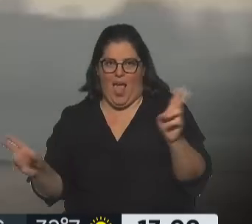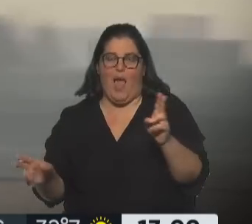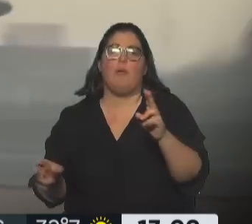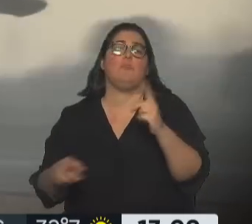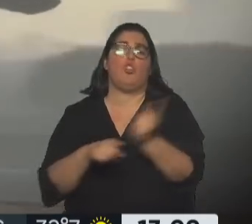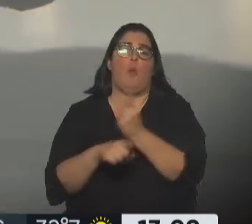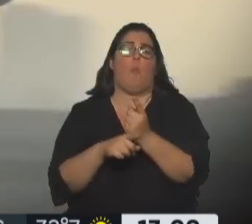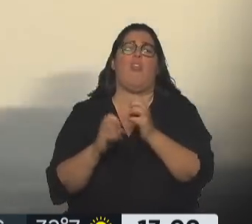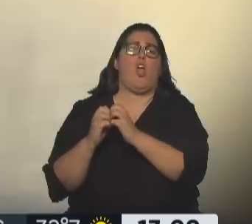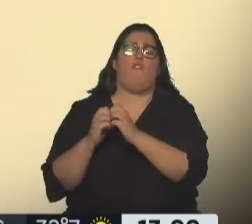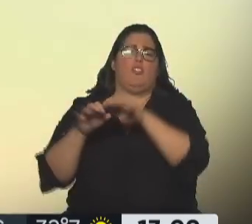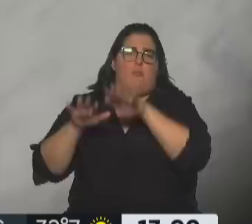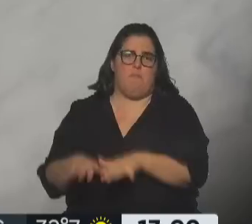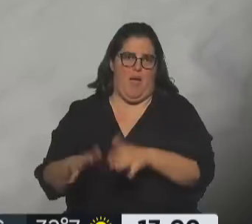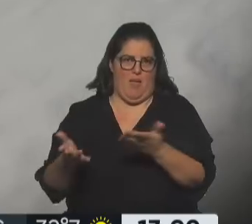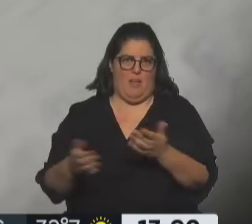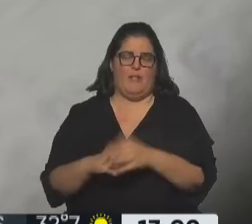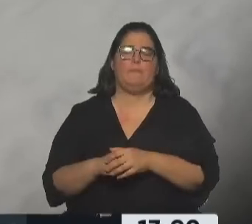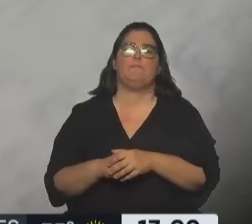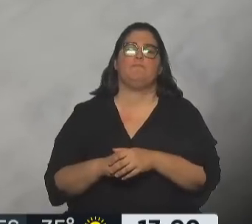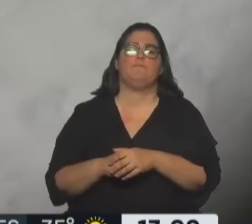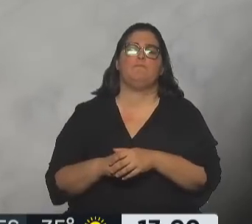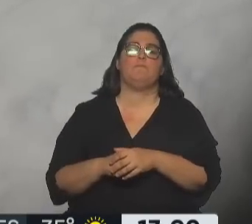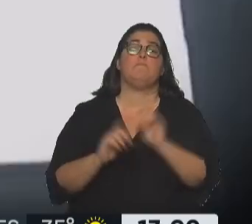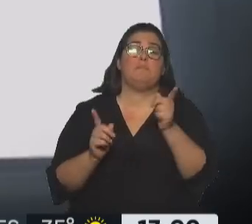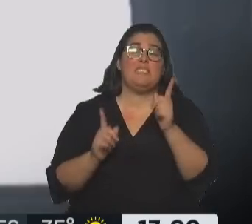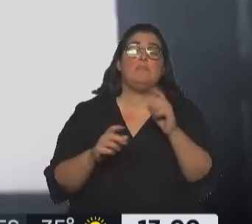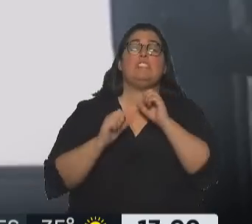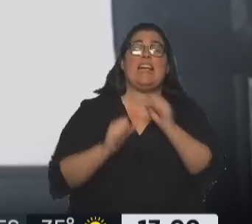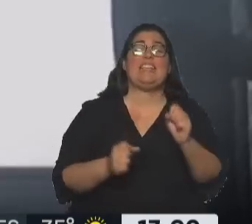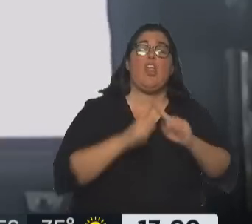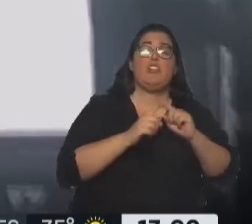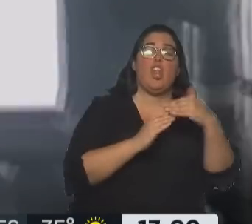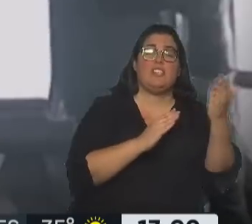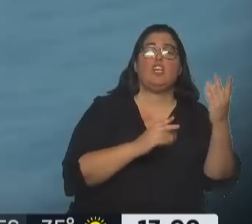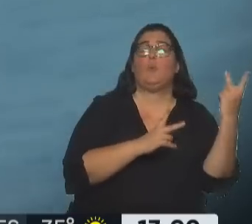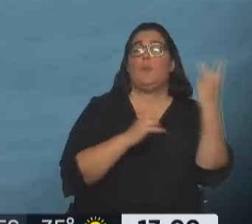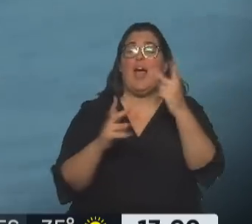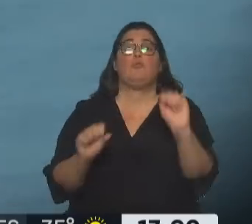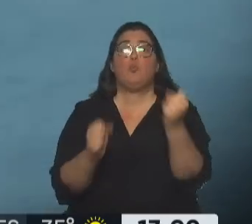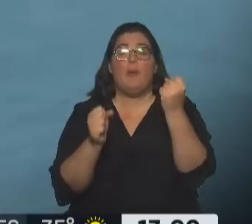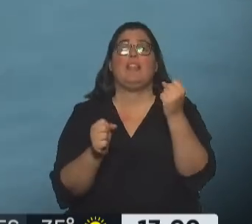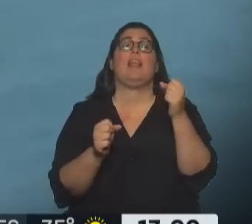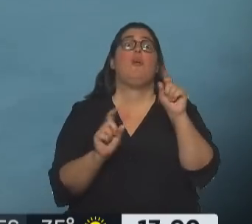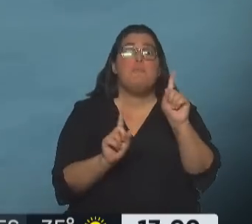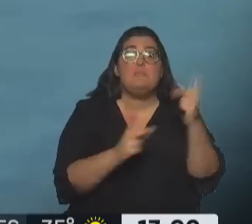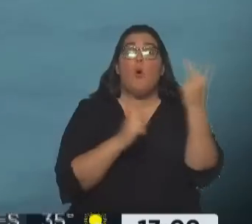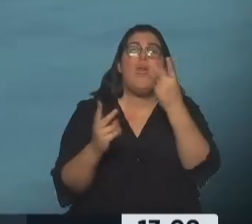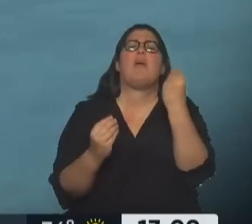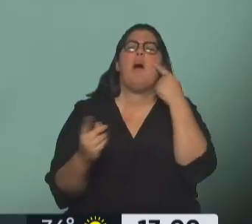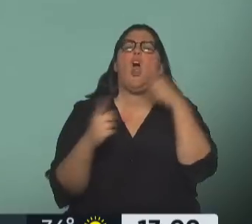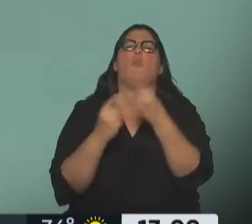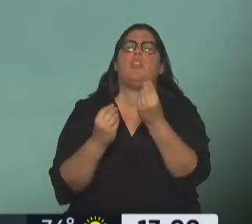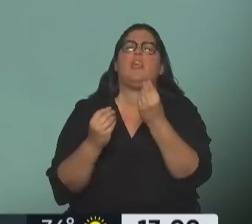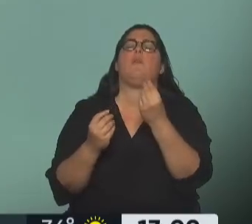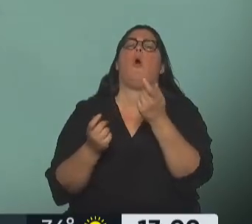eventual conflicto. Precisamente el suspendido viaje de Blinken tenía como uno de sus objetivos establecer salvaguardas para